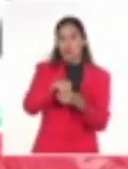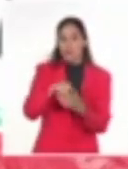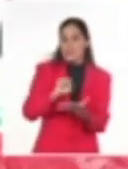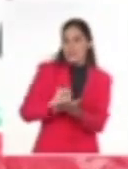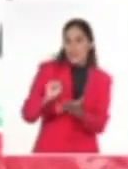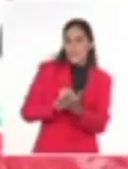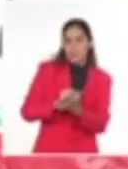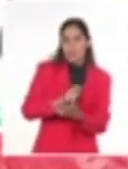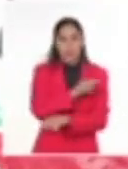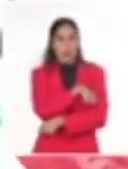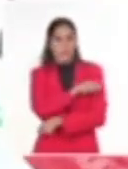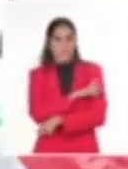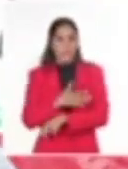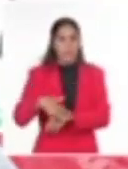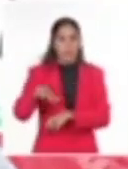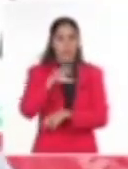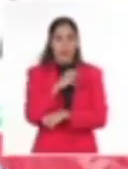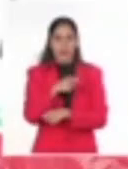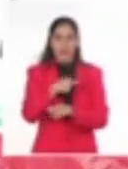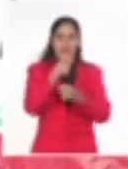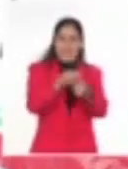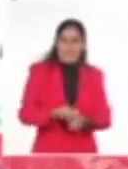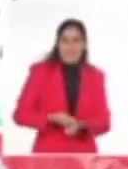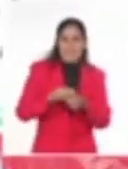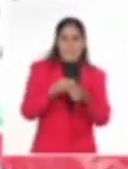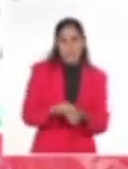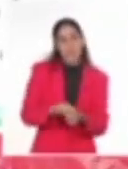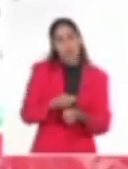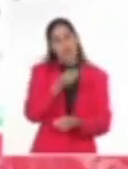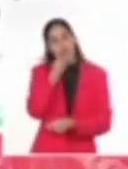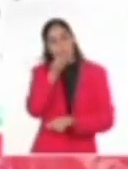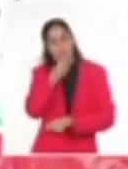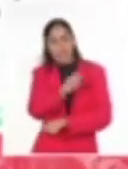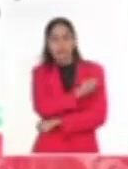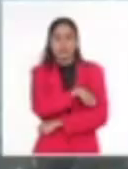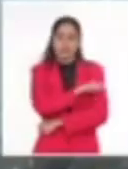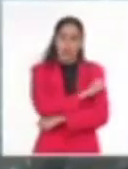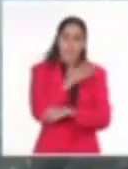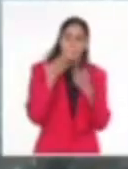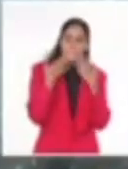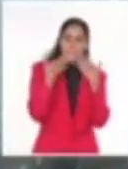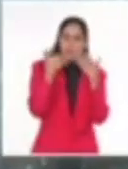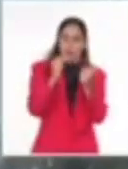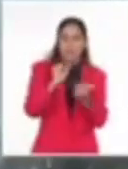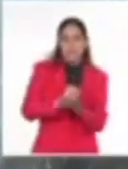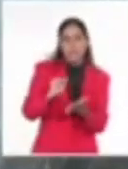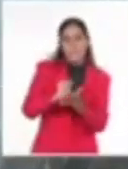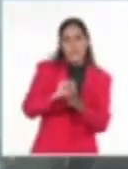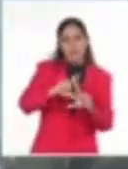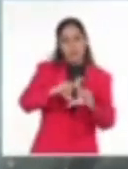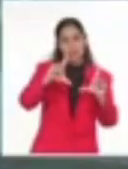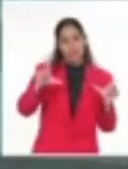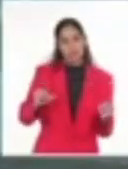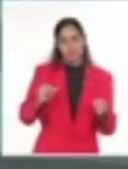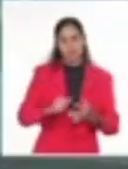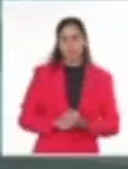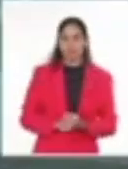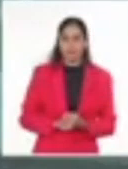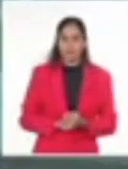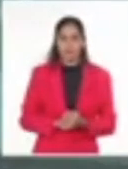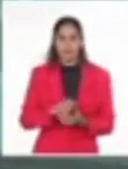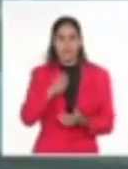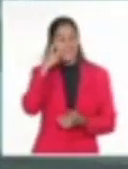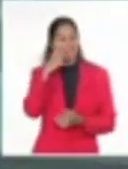pueblo, para que la agricultura tenga un buen servicio para abastecerla. El Fórum de Ciencia y Técnica para